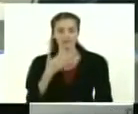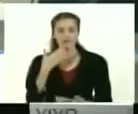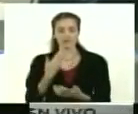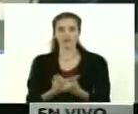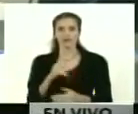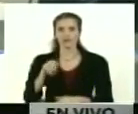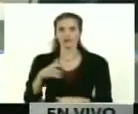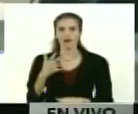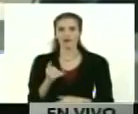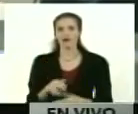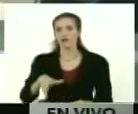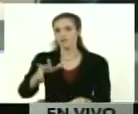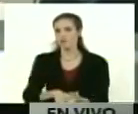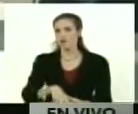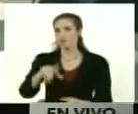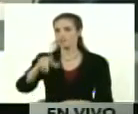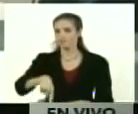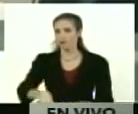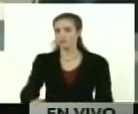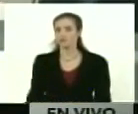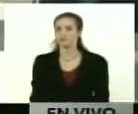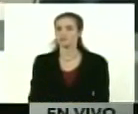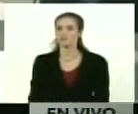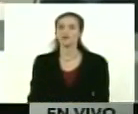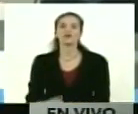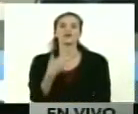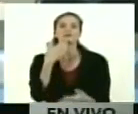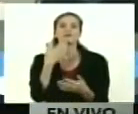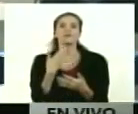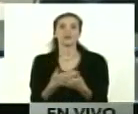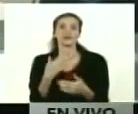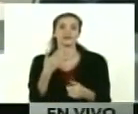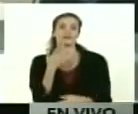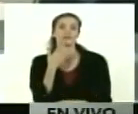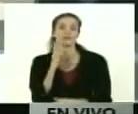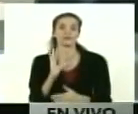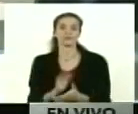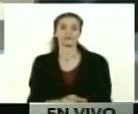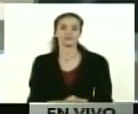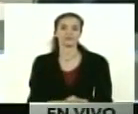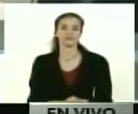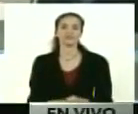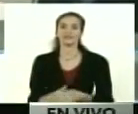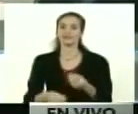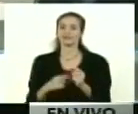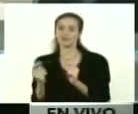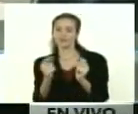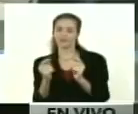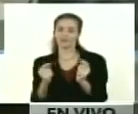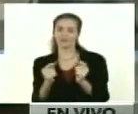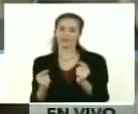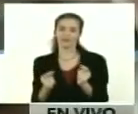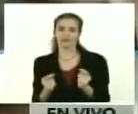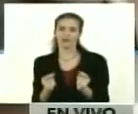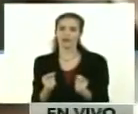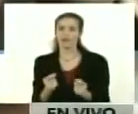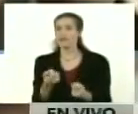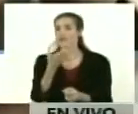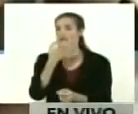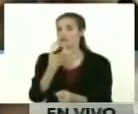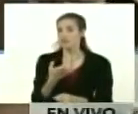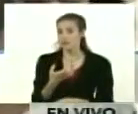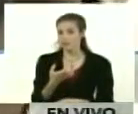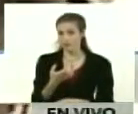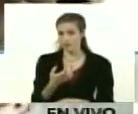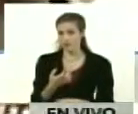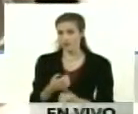propuestas. Aquí están, que se aprobaron como tal. Propuestas. Esto nos llevó un debate, mira, de diciembre